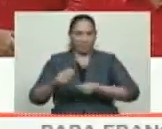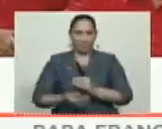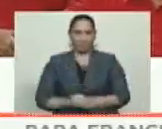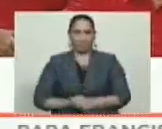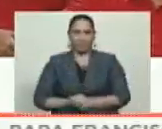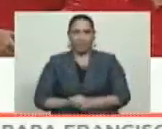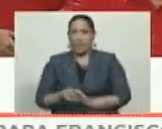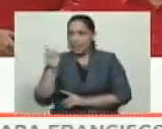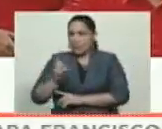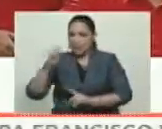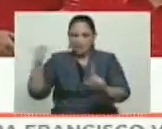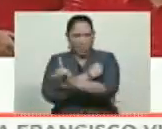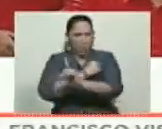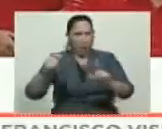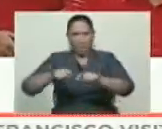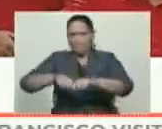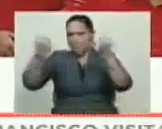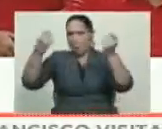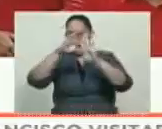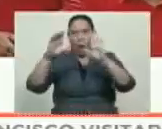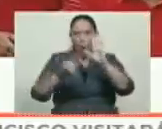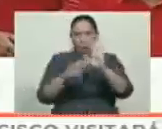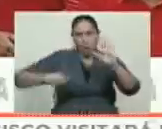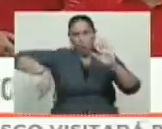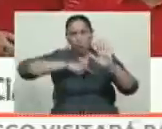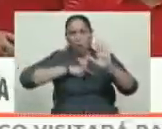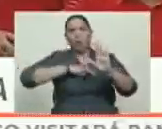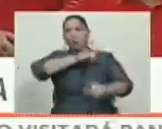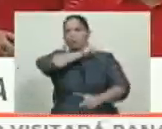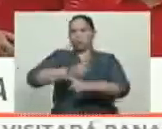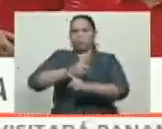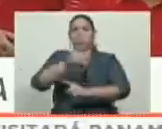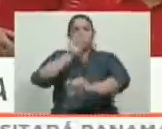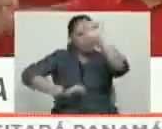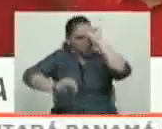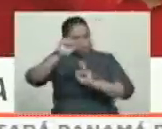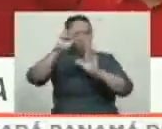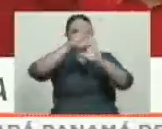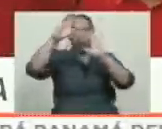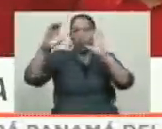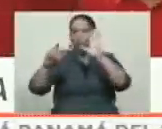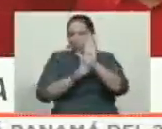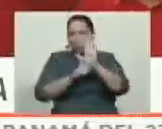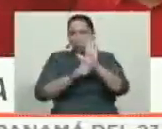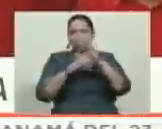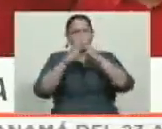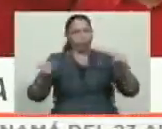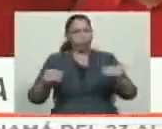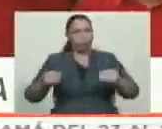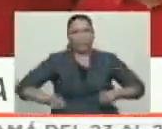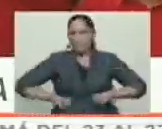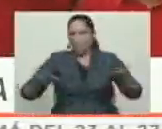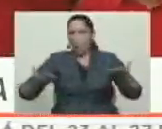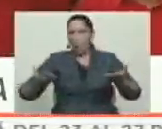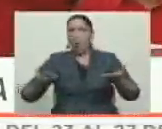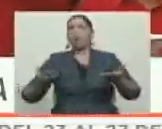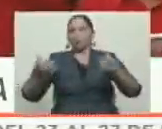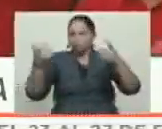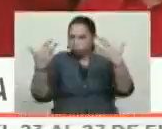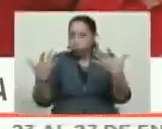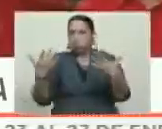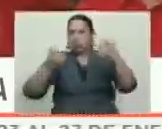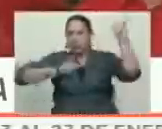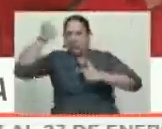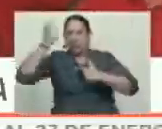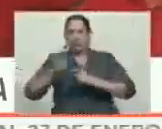Necesitan violar la Constitución y nosotros estamos obligados a defender la Constitución que se dio a nuestro pueblo de la mano del comandante